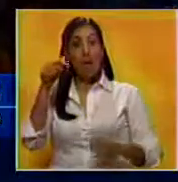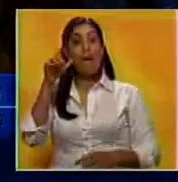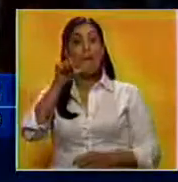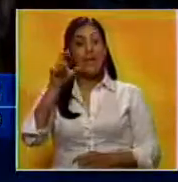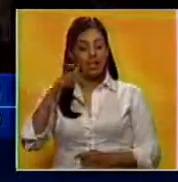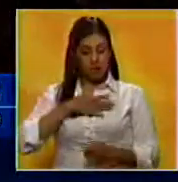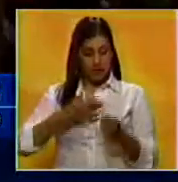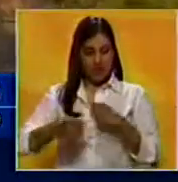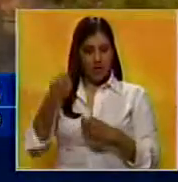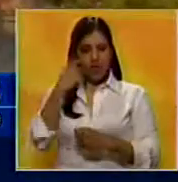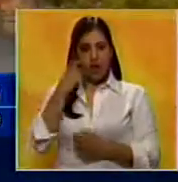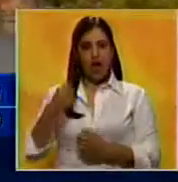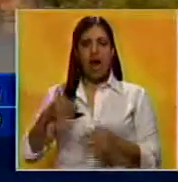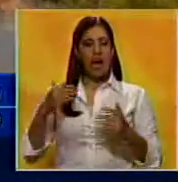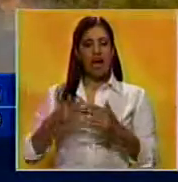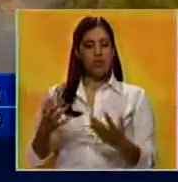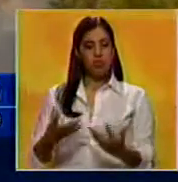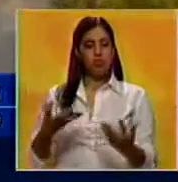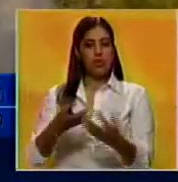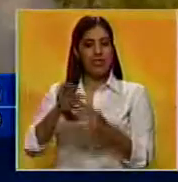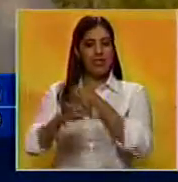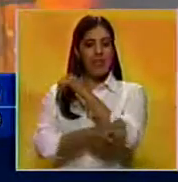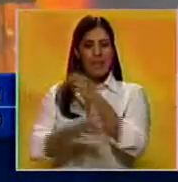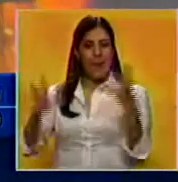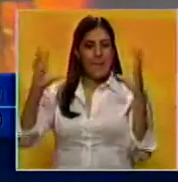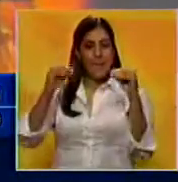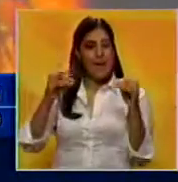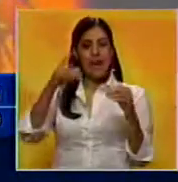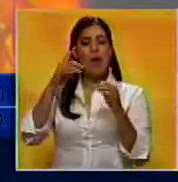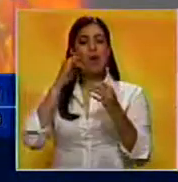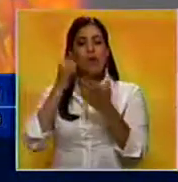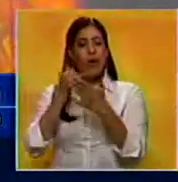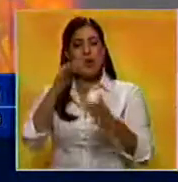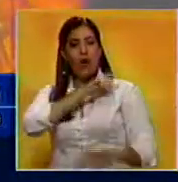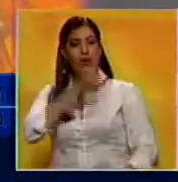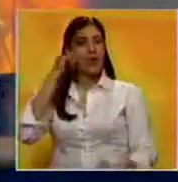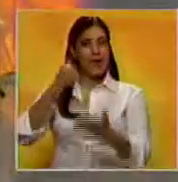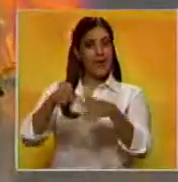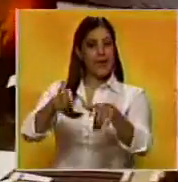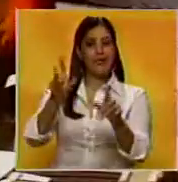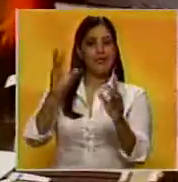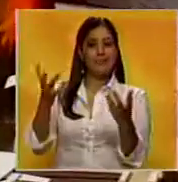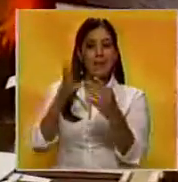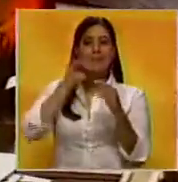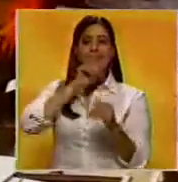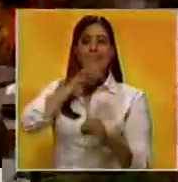los vendedores quemaron la casa donde almacenaban los narcóticos para que las autoridades no los encontraran.